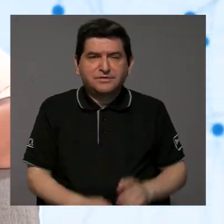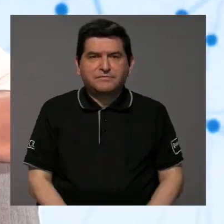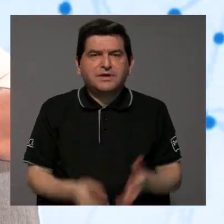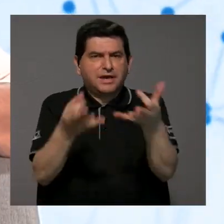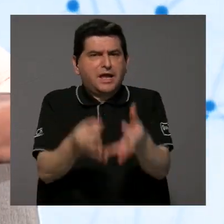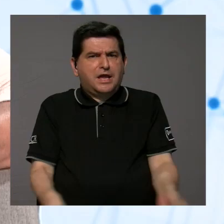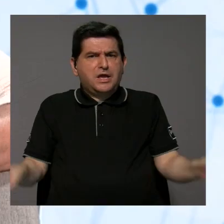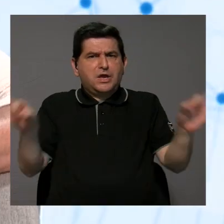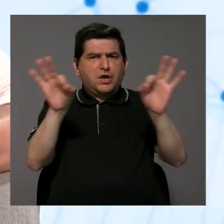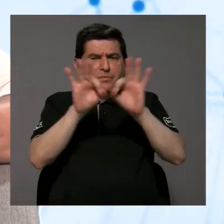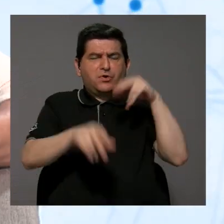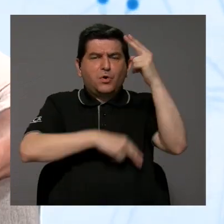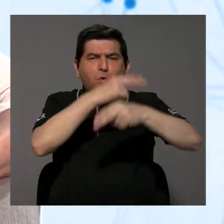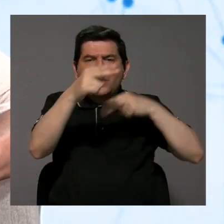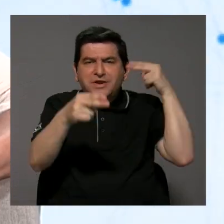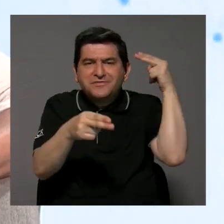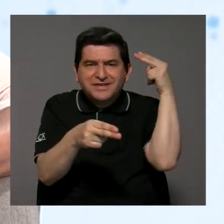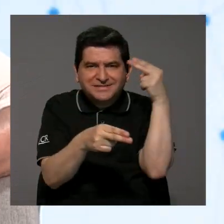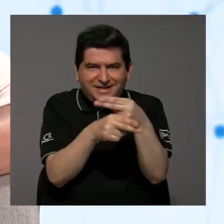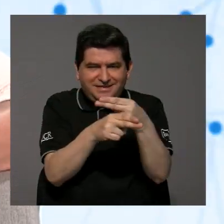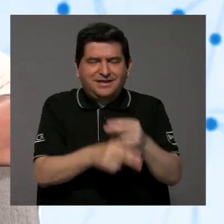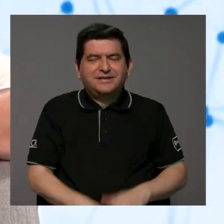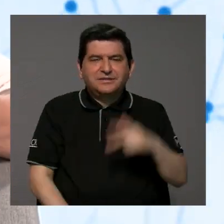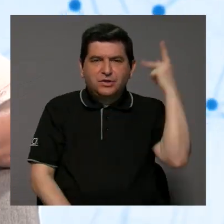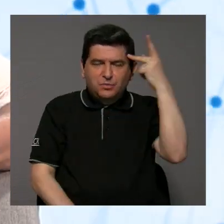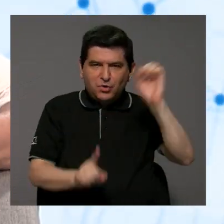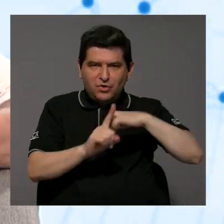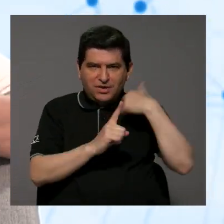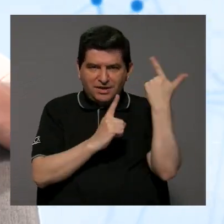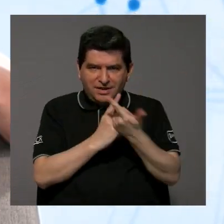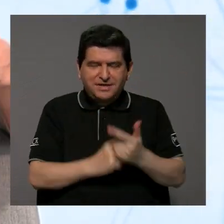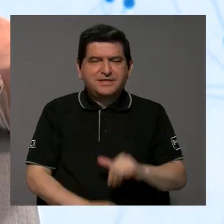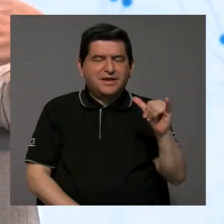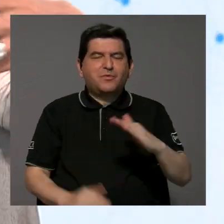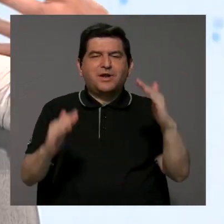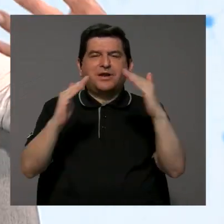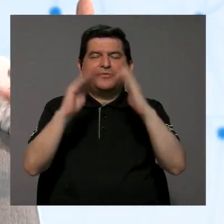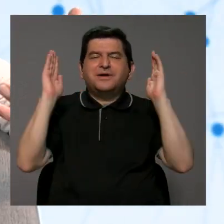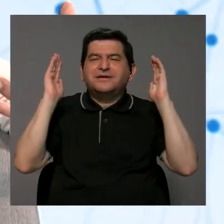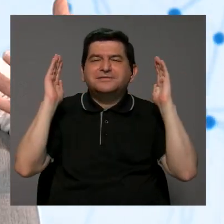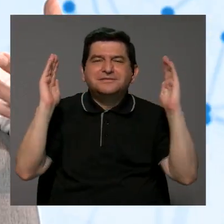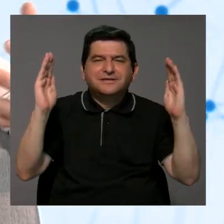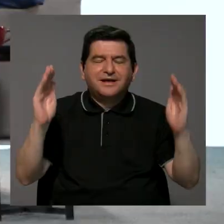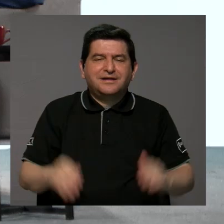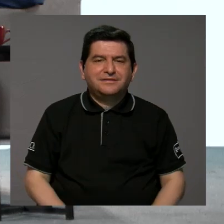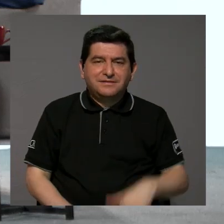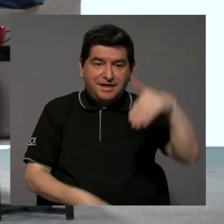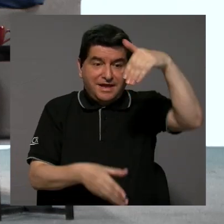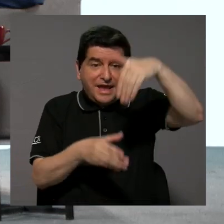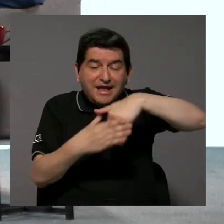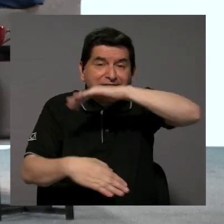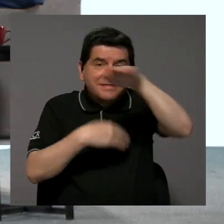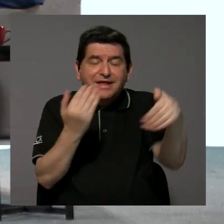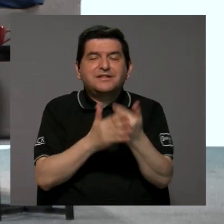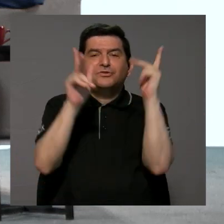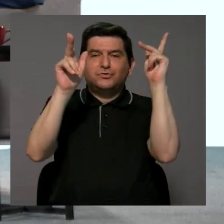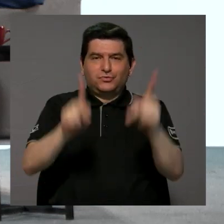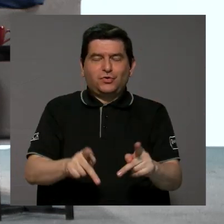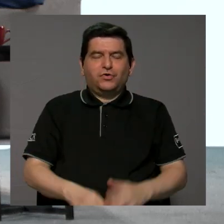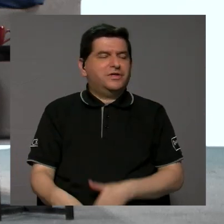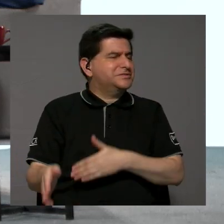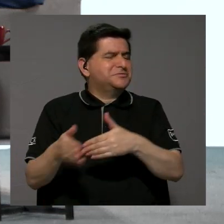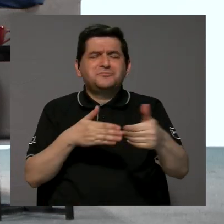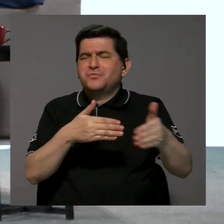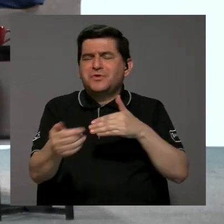lleva a la importancia del universalismo, de tener políticas sociales que son como casas comunes en las que cabemos todas